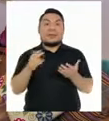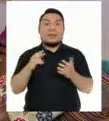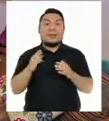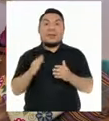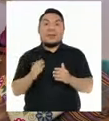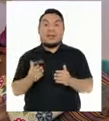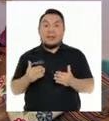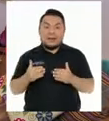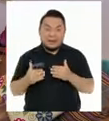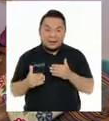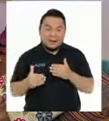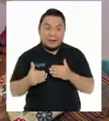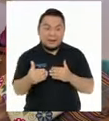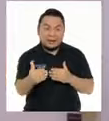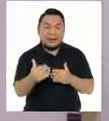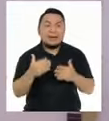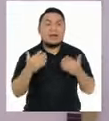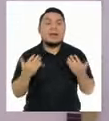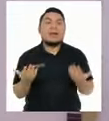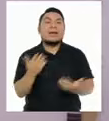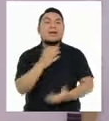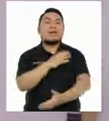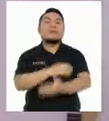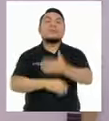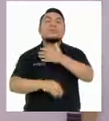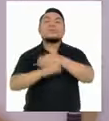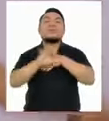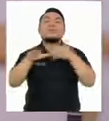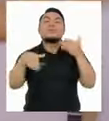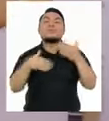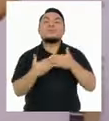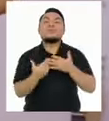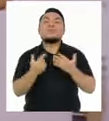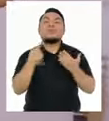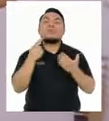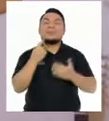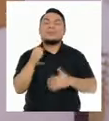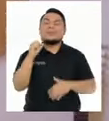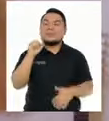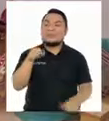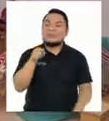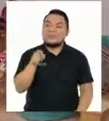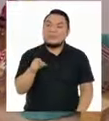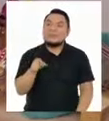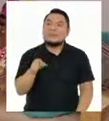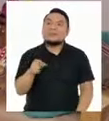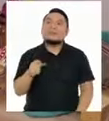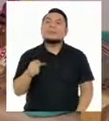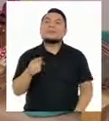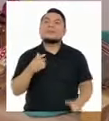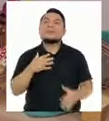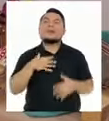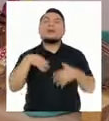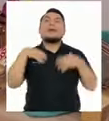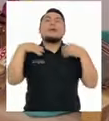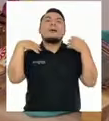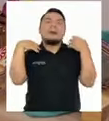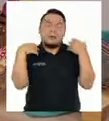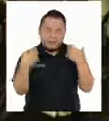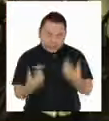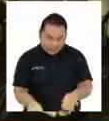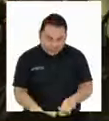adelante con los brazos y botamos el aire con un... ¡Ah!